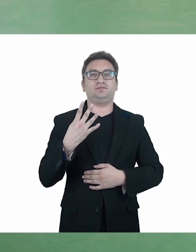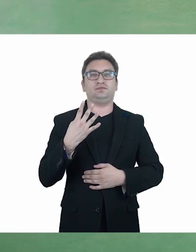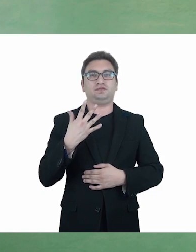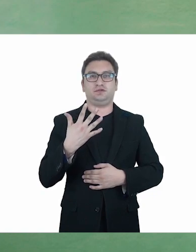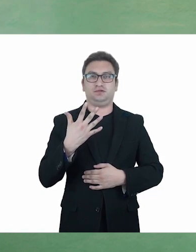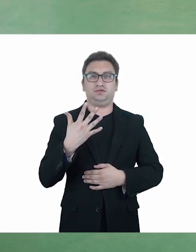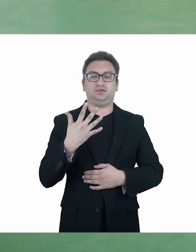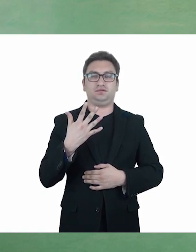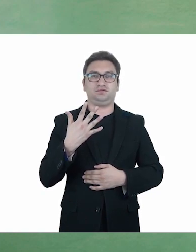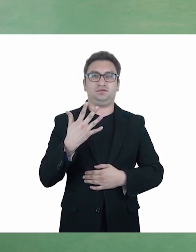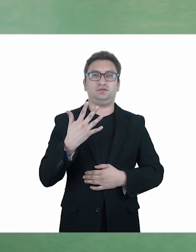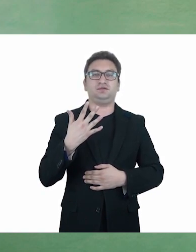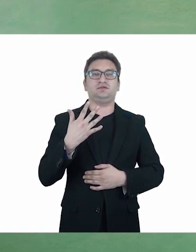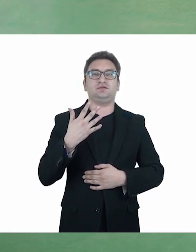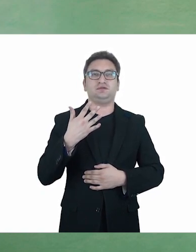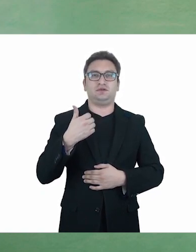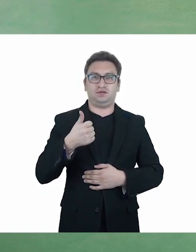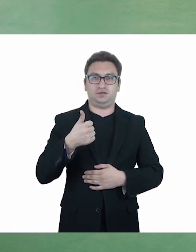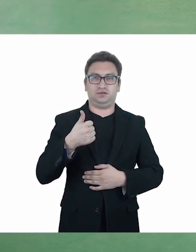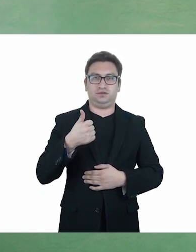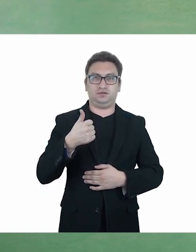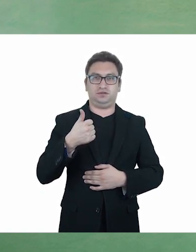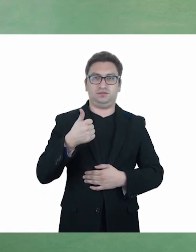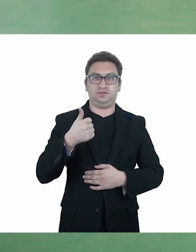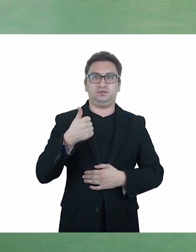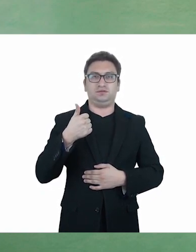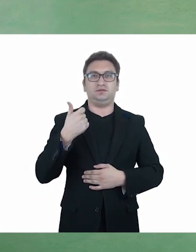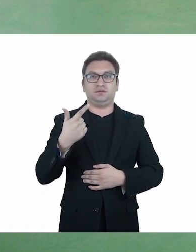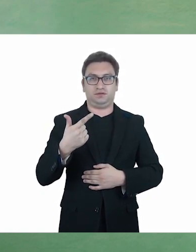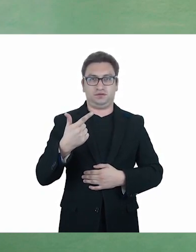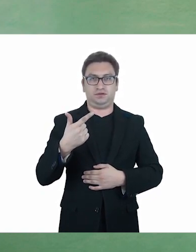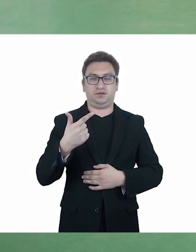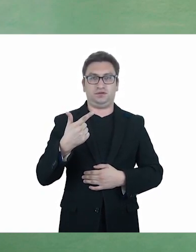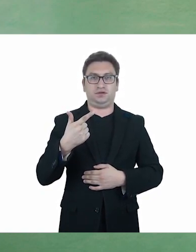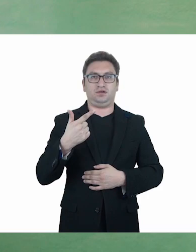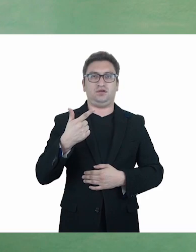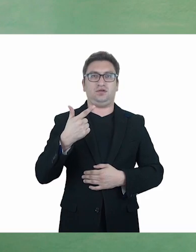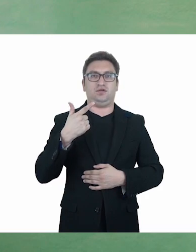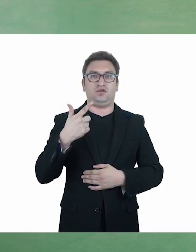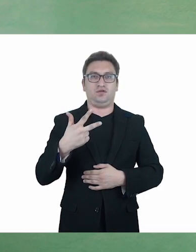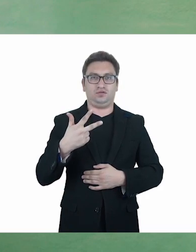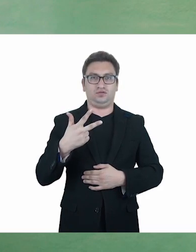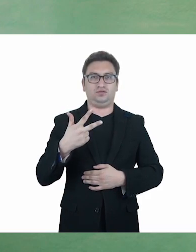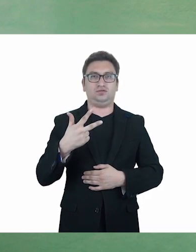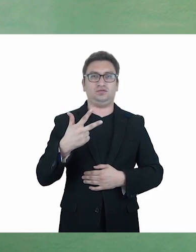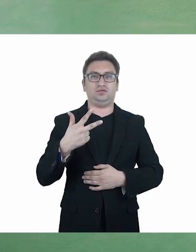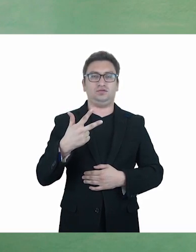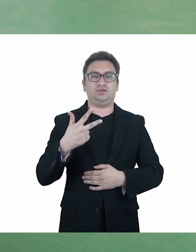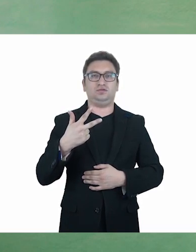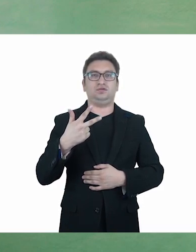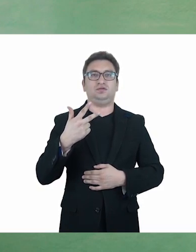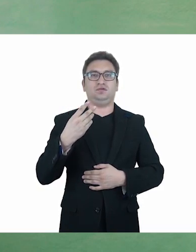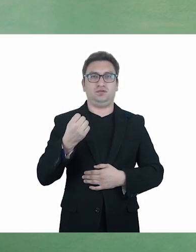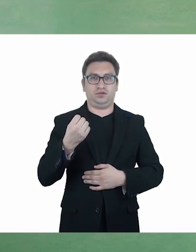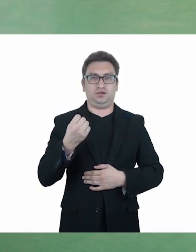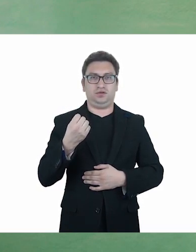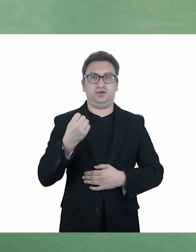4, 5, 6, 7,